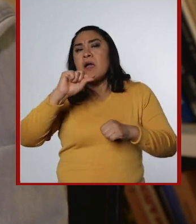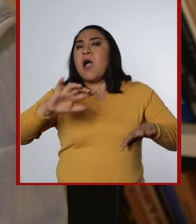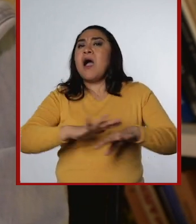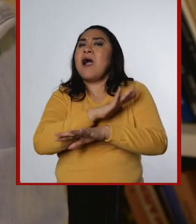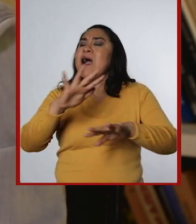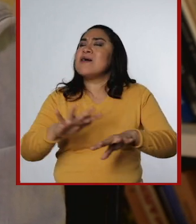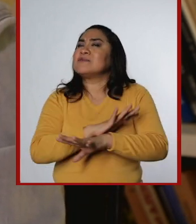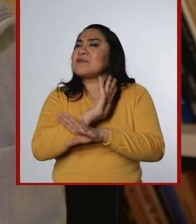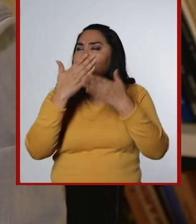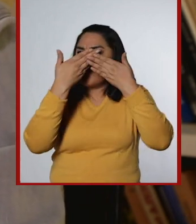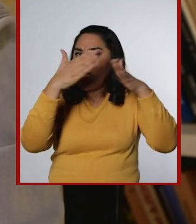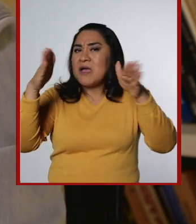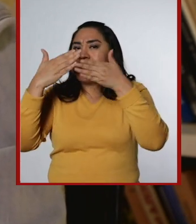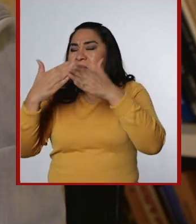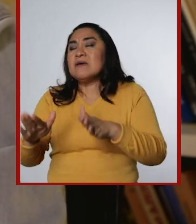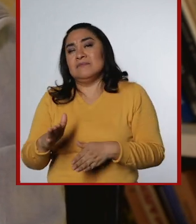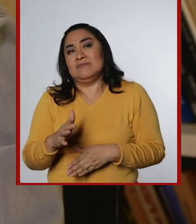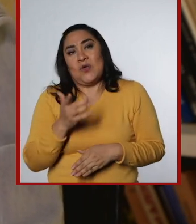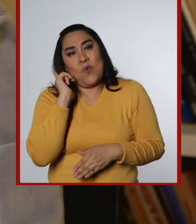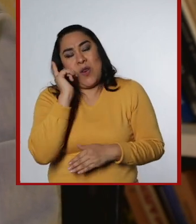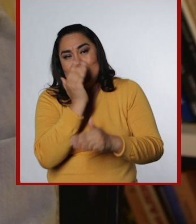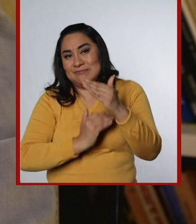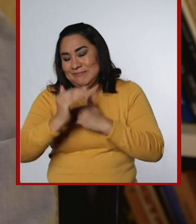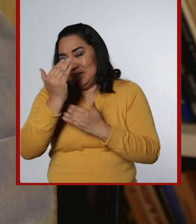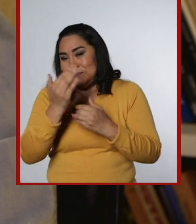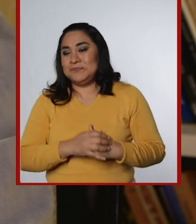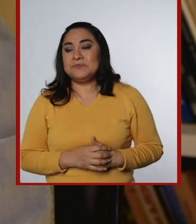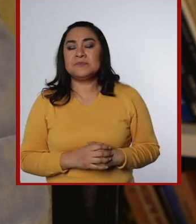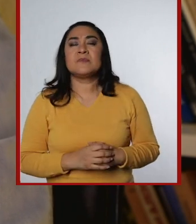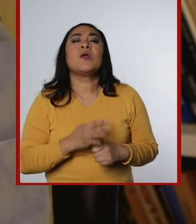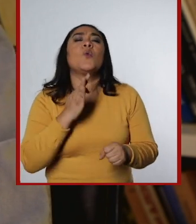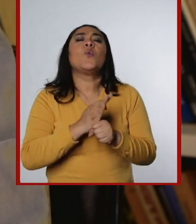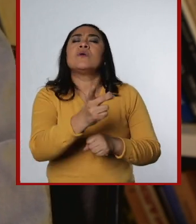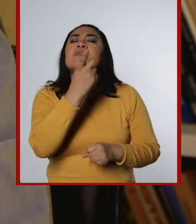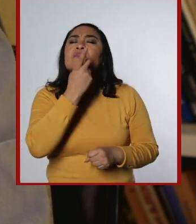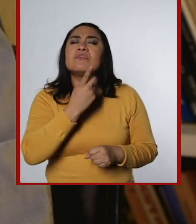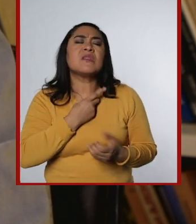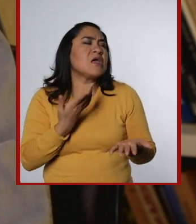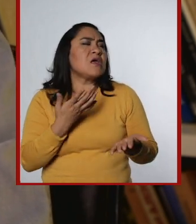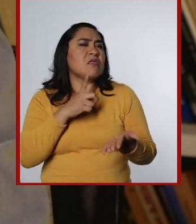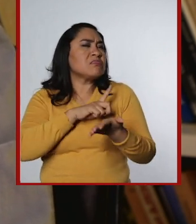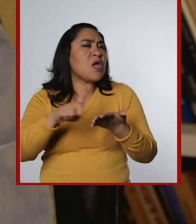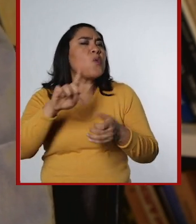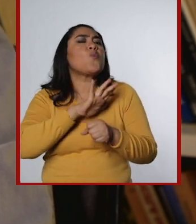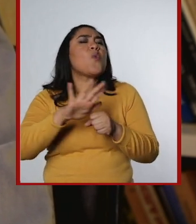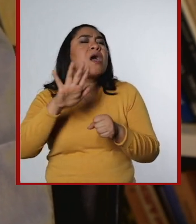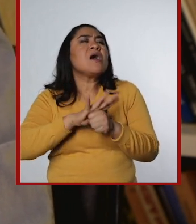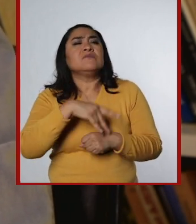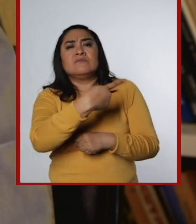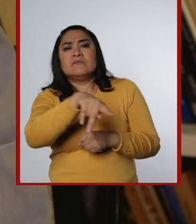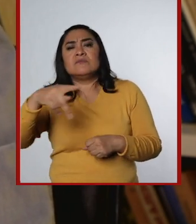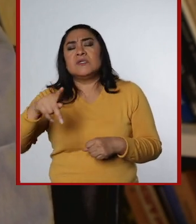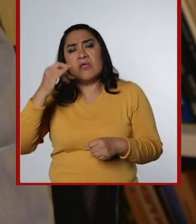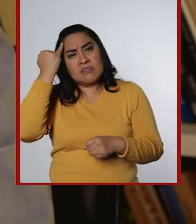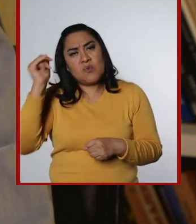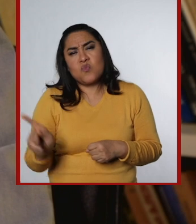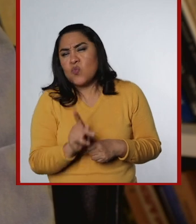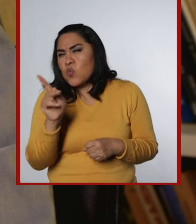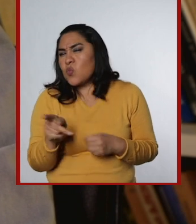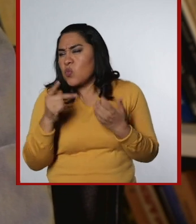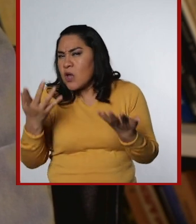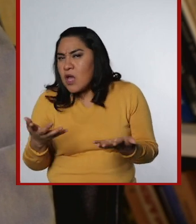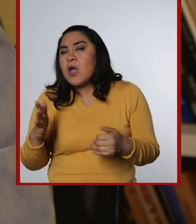reivindicando. Eso nos da mucha esperanza. ¿Podrías decirnos cuáles son los derechos de los pueblos indígenas? ¿Por